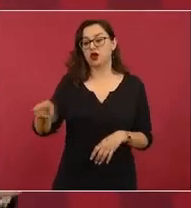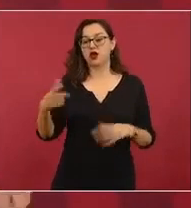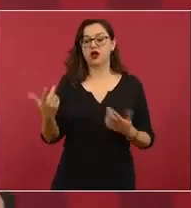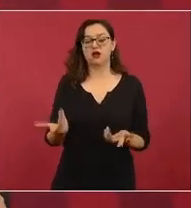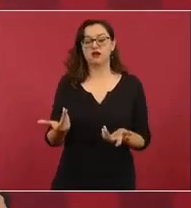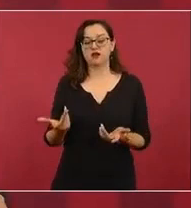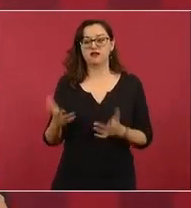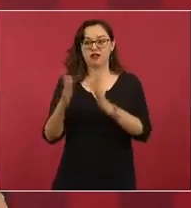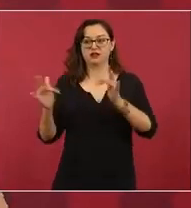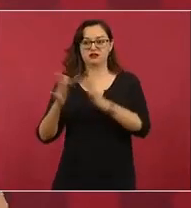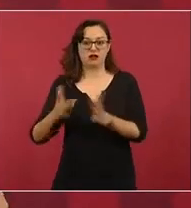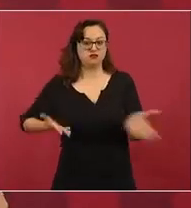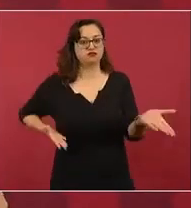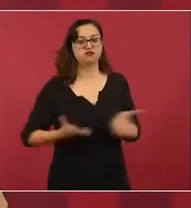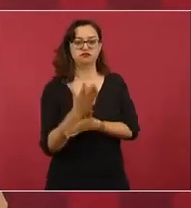Venir Francia